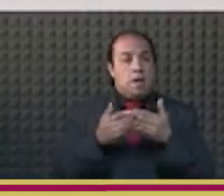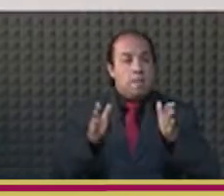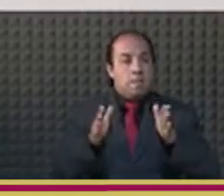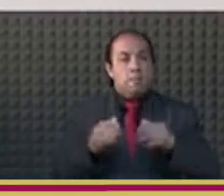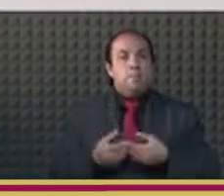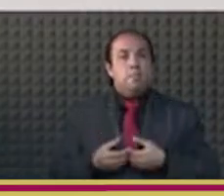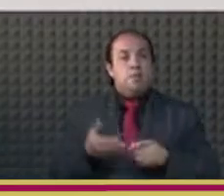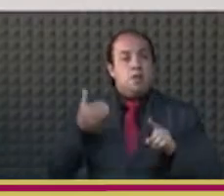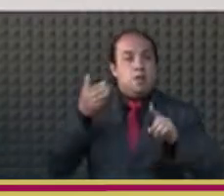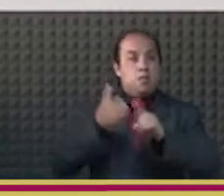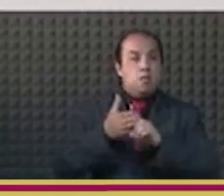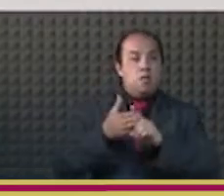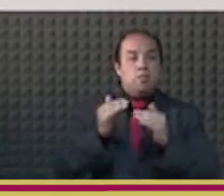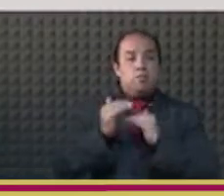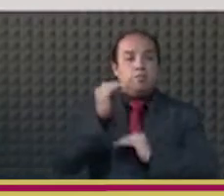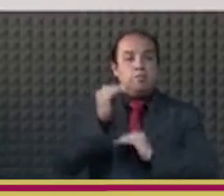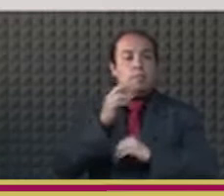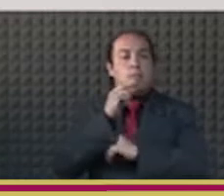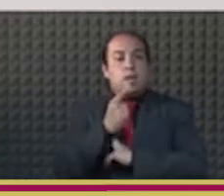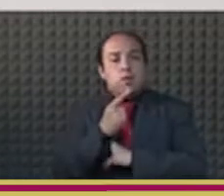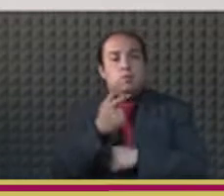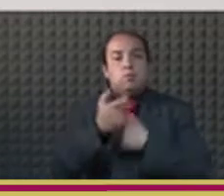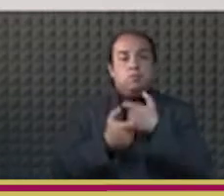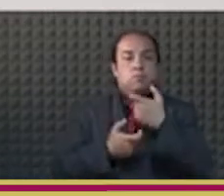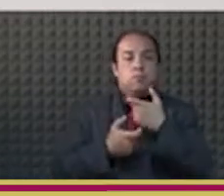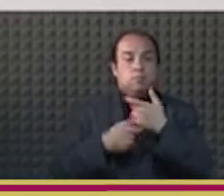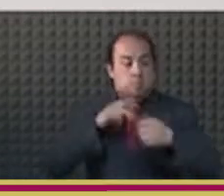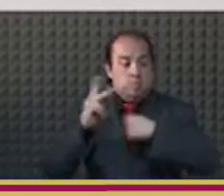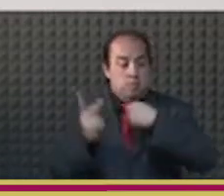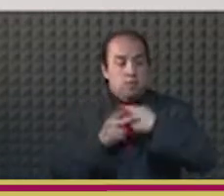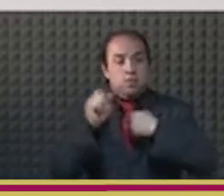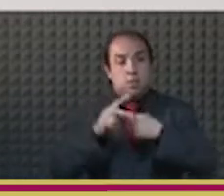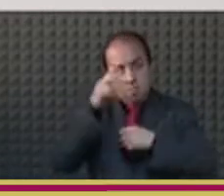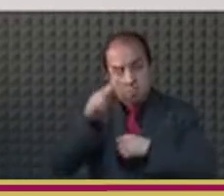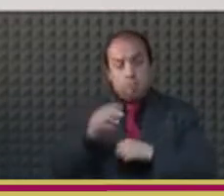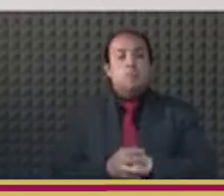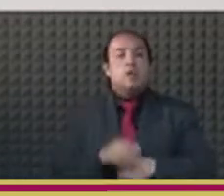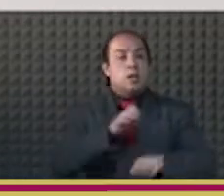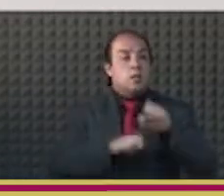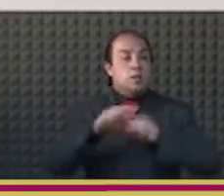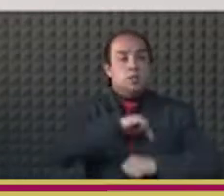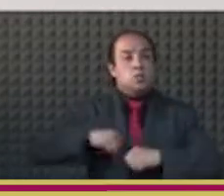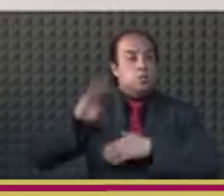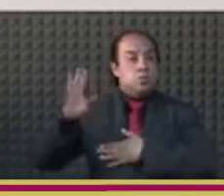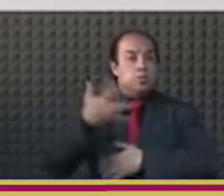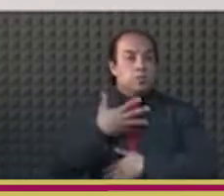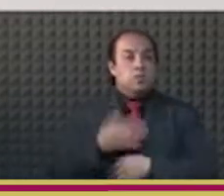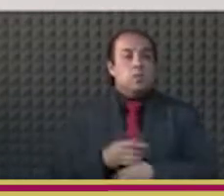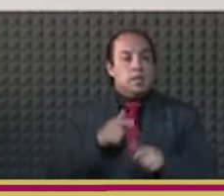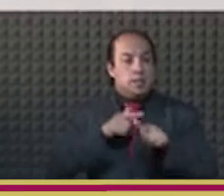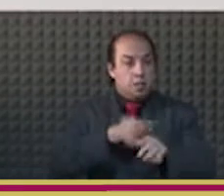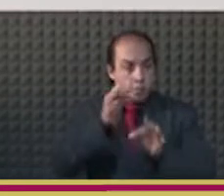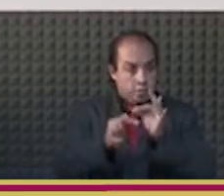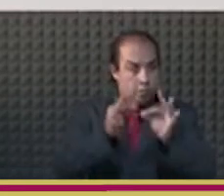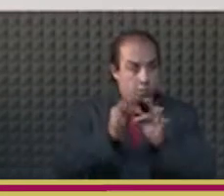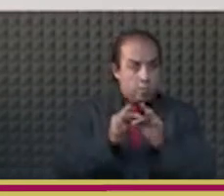nuestro país y para todos los mexicanos. Las empresas hemos asumido el compromiso de continuar cumpliendo con los